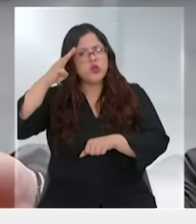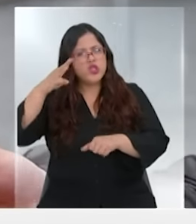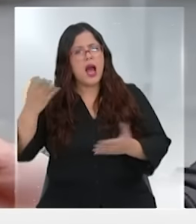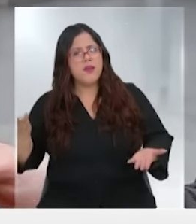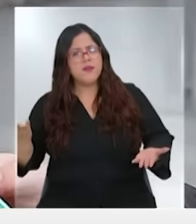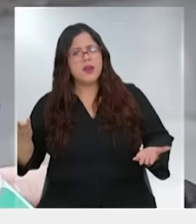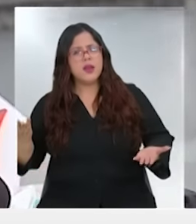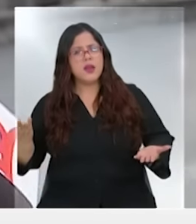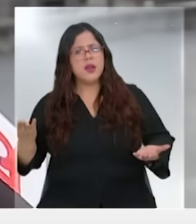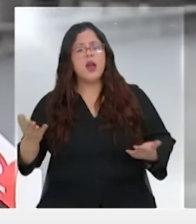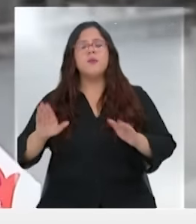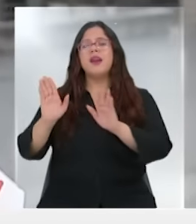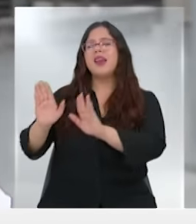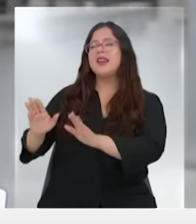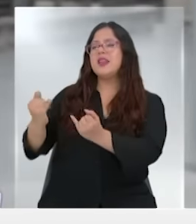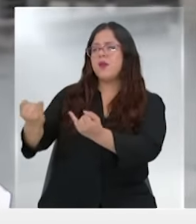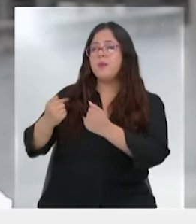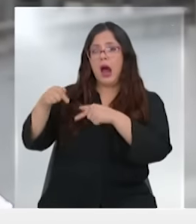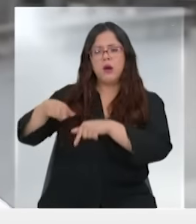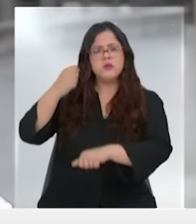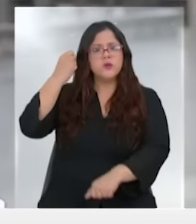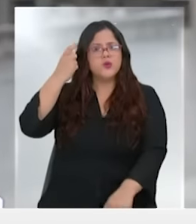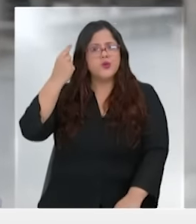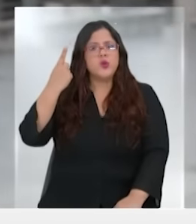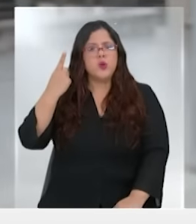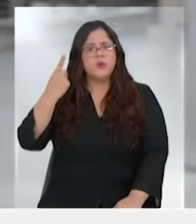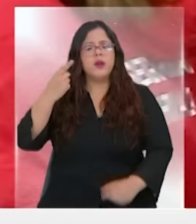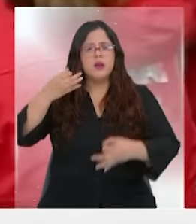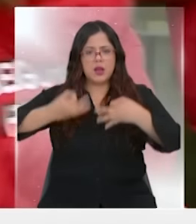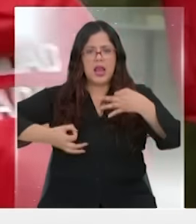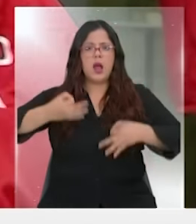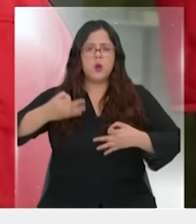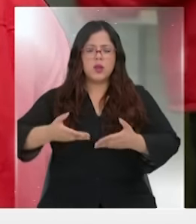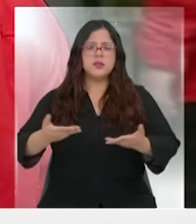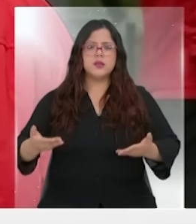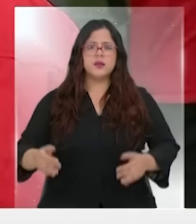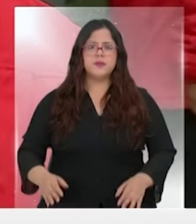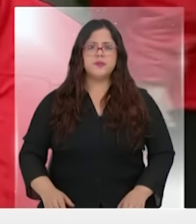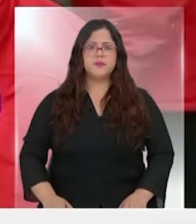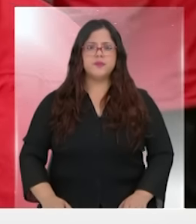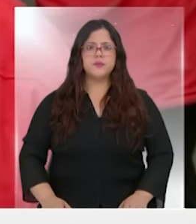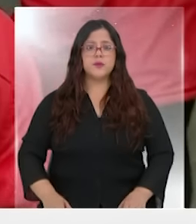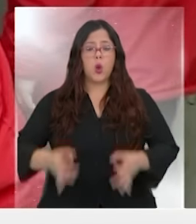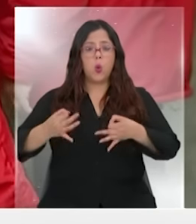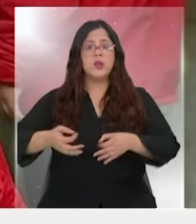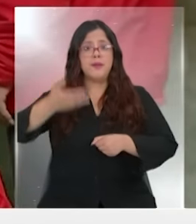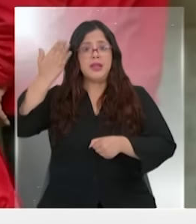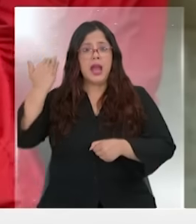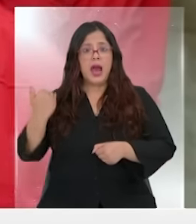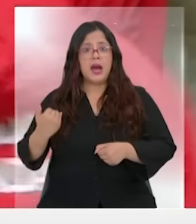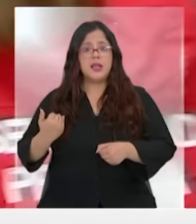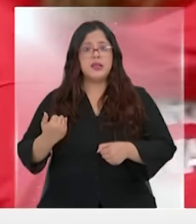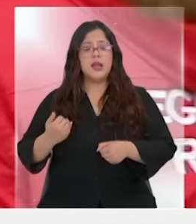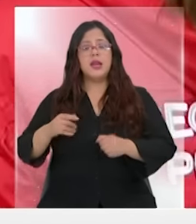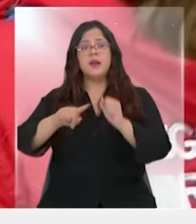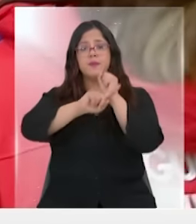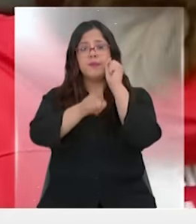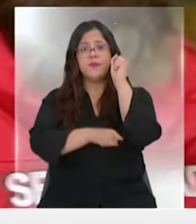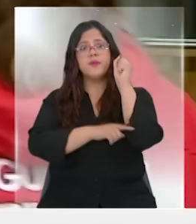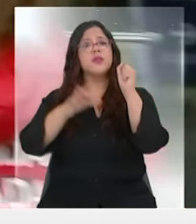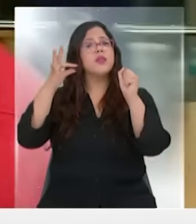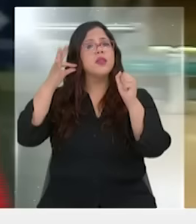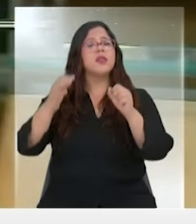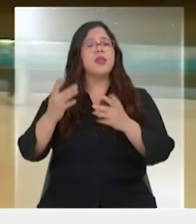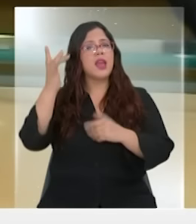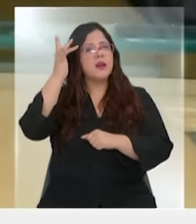una información que me enteré hoy día durante la audiencia. Hasta ese minuto, la penalista experta en